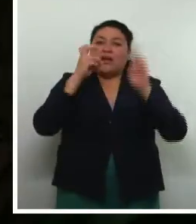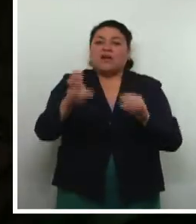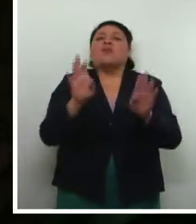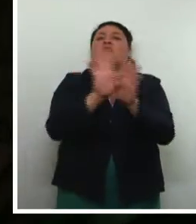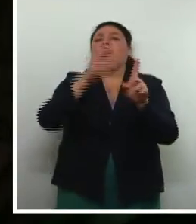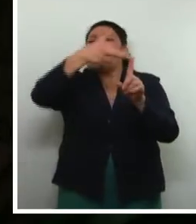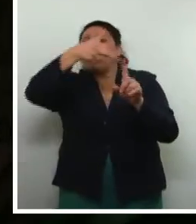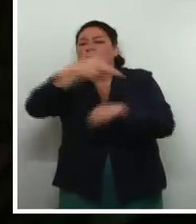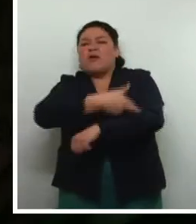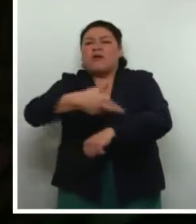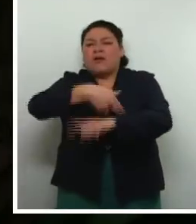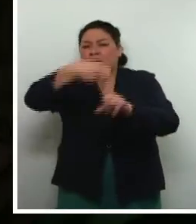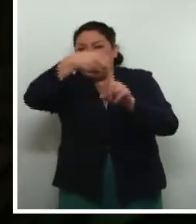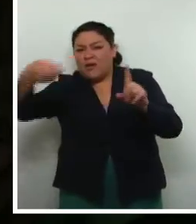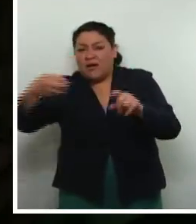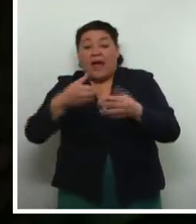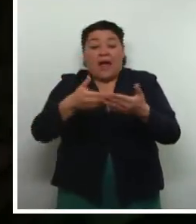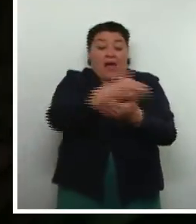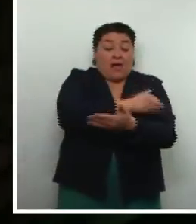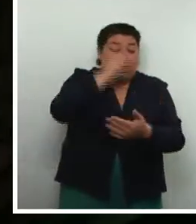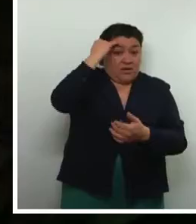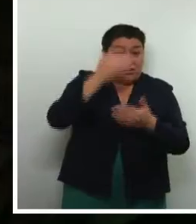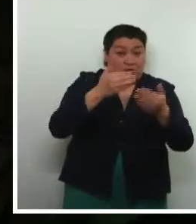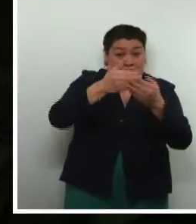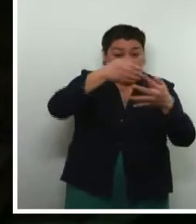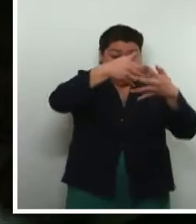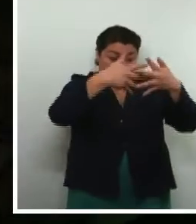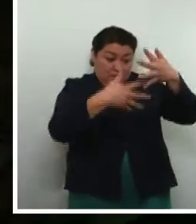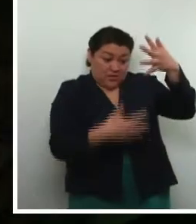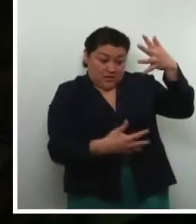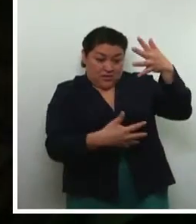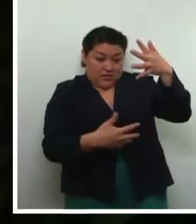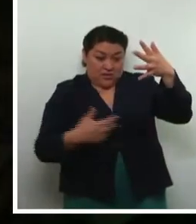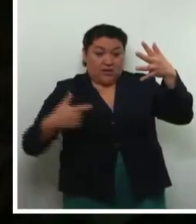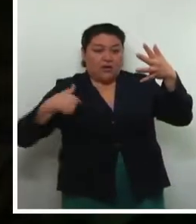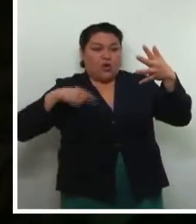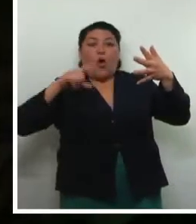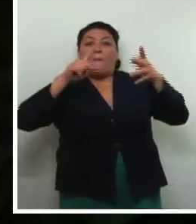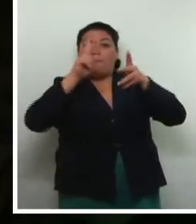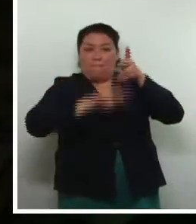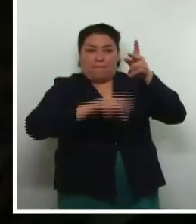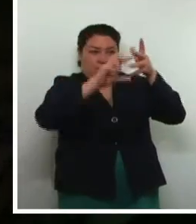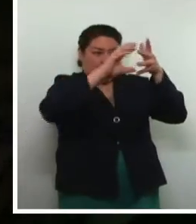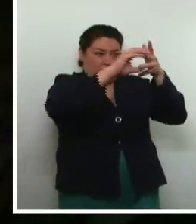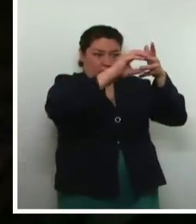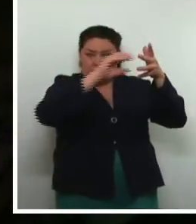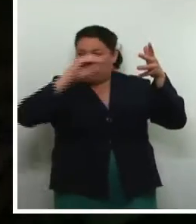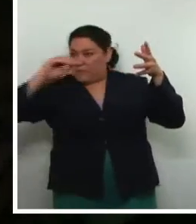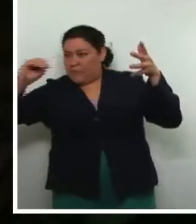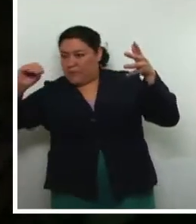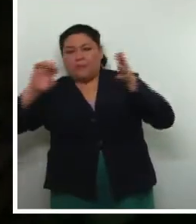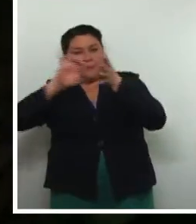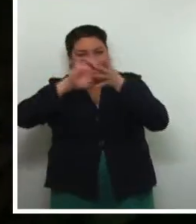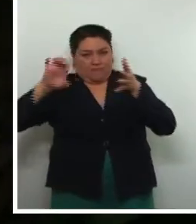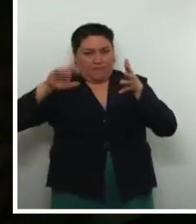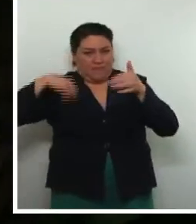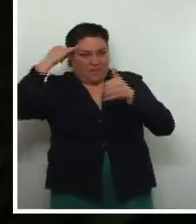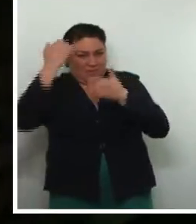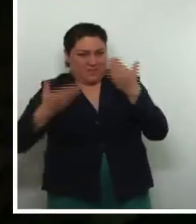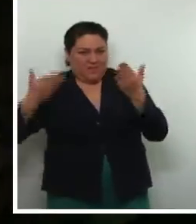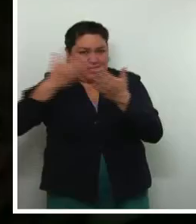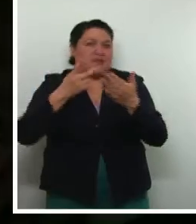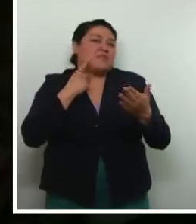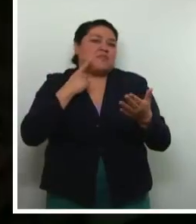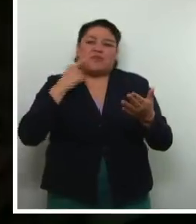procedido es que de la mega reserva se sacara ese párrafo que traía, por ejemplo, la reserva del